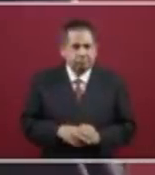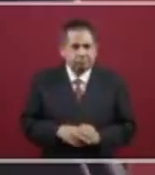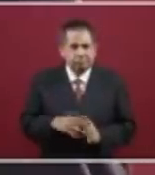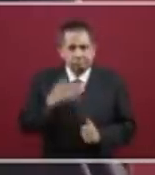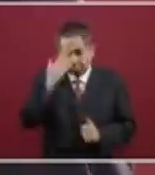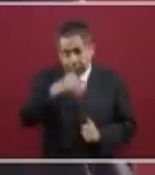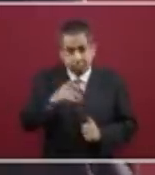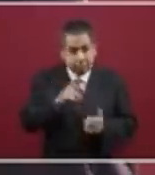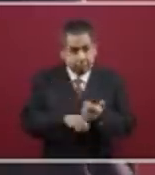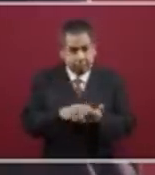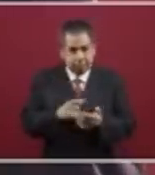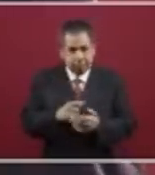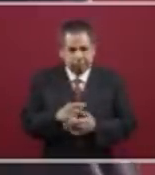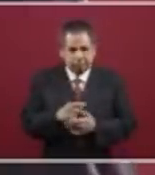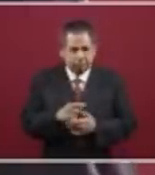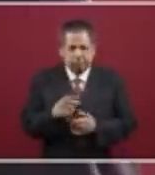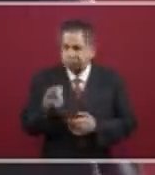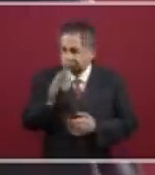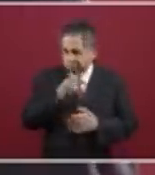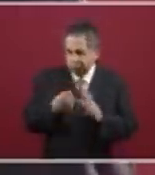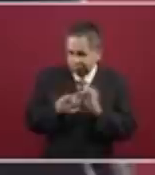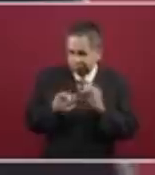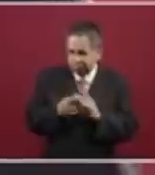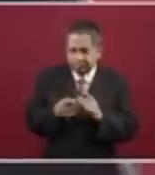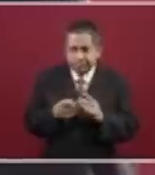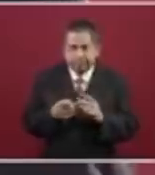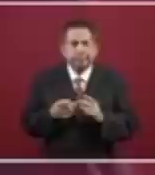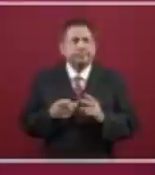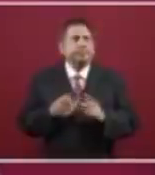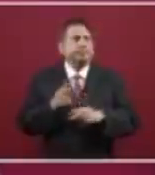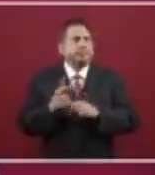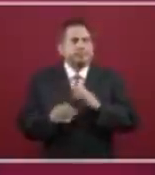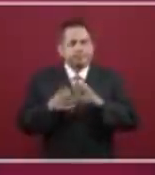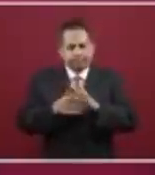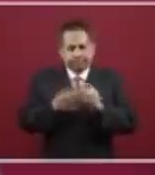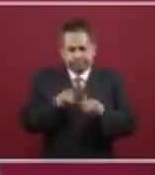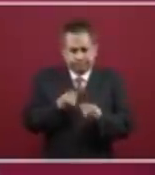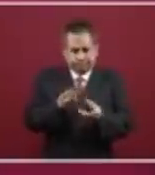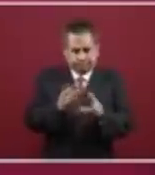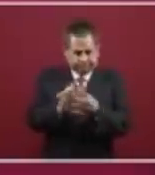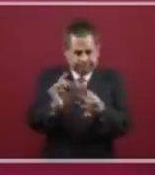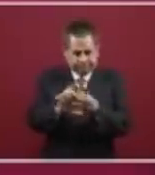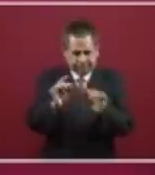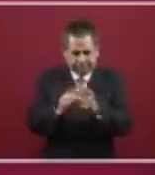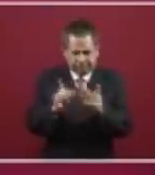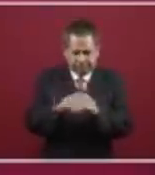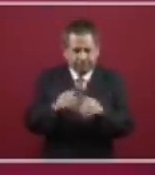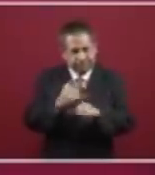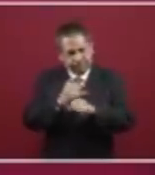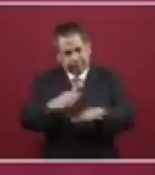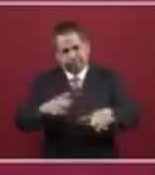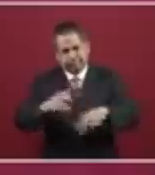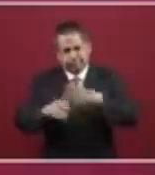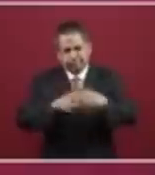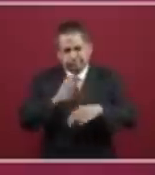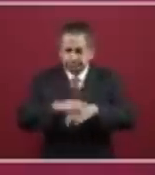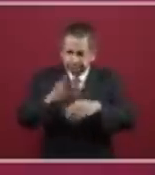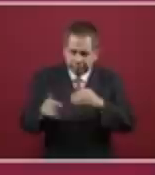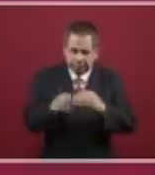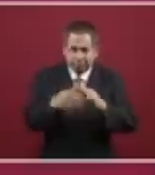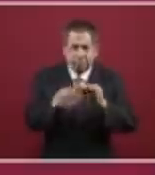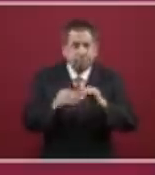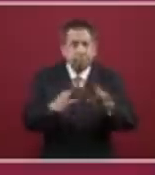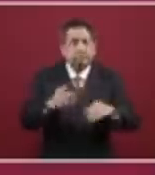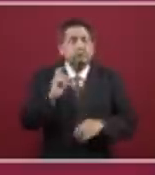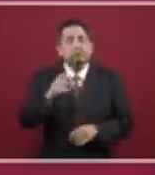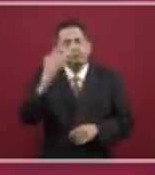hacían? Y ahora me están dando pie a que les dé un informe adicional.